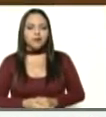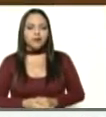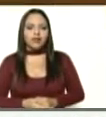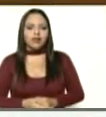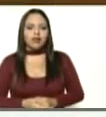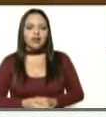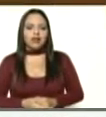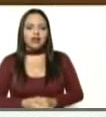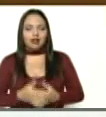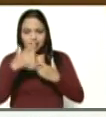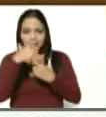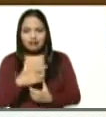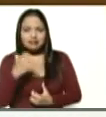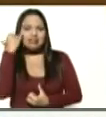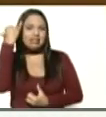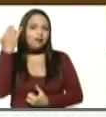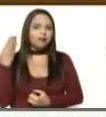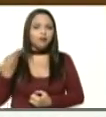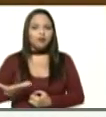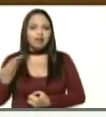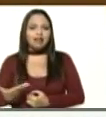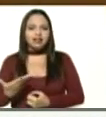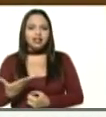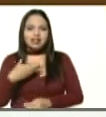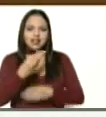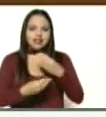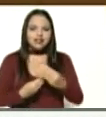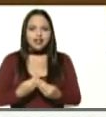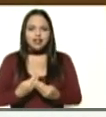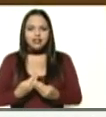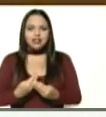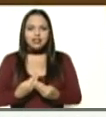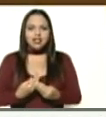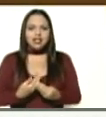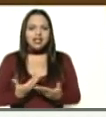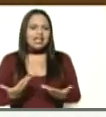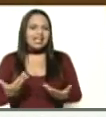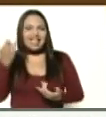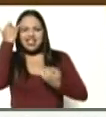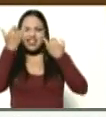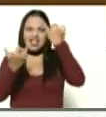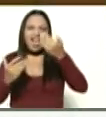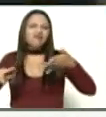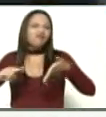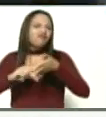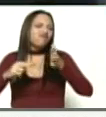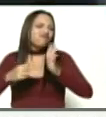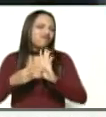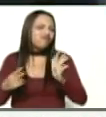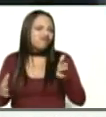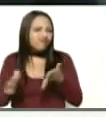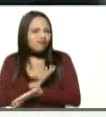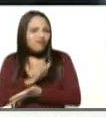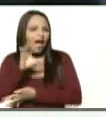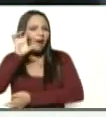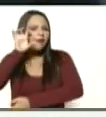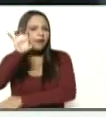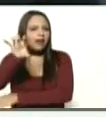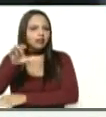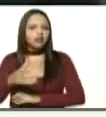ese afán tan importante de ir construyendo la noción de patria, de ser una